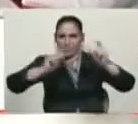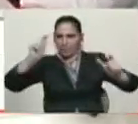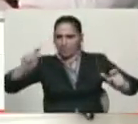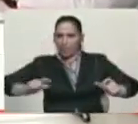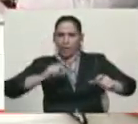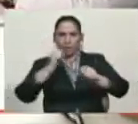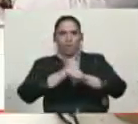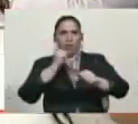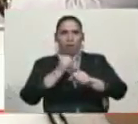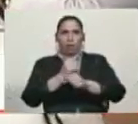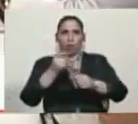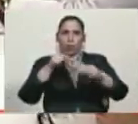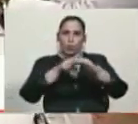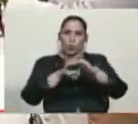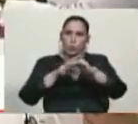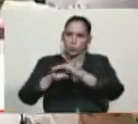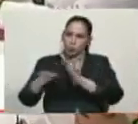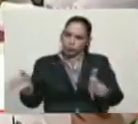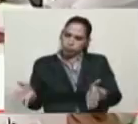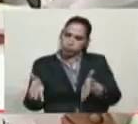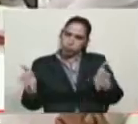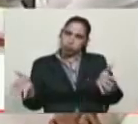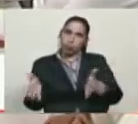insuflando ánimos moral